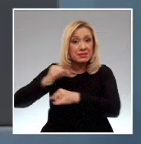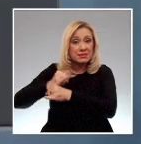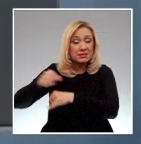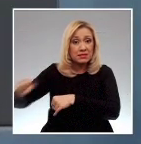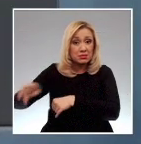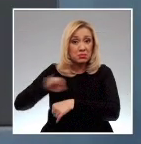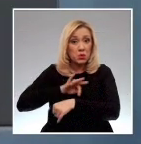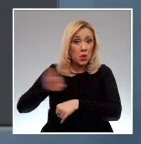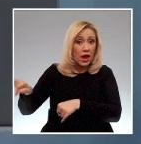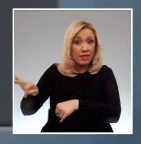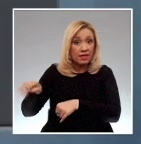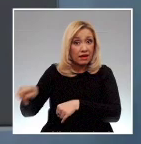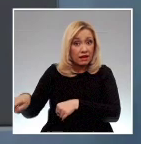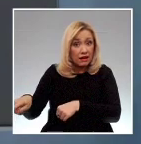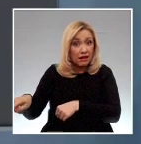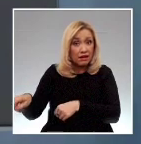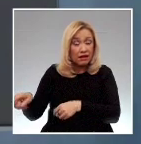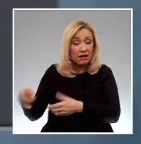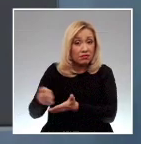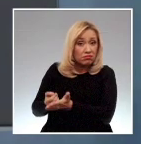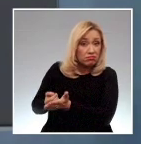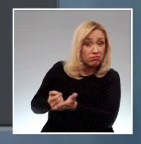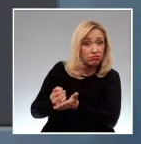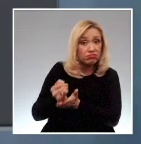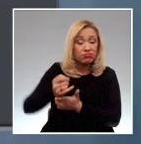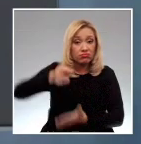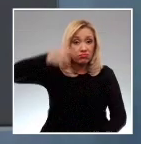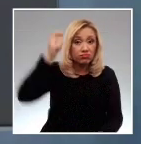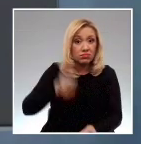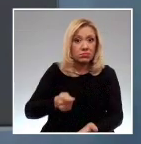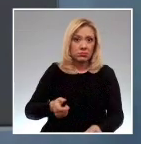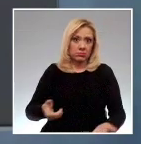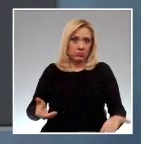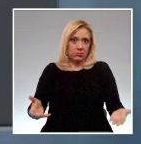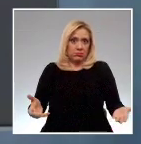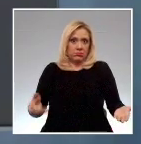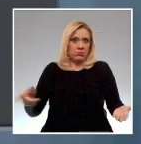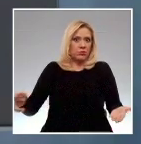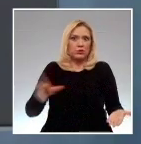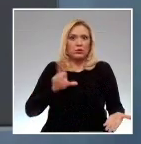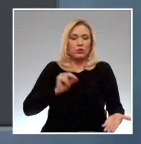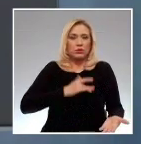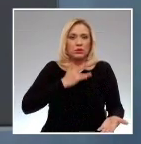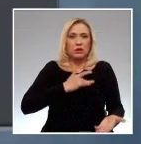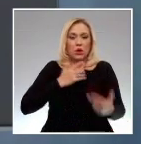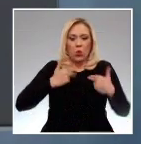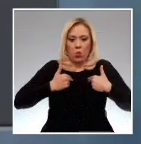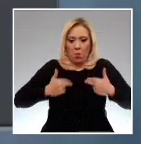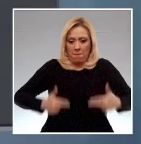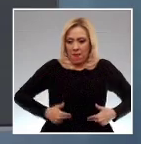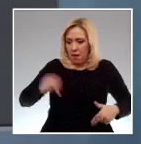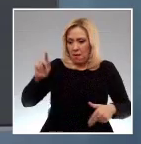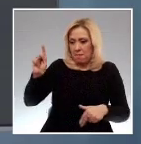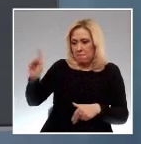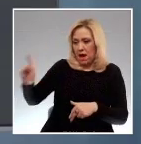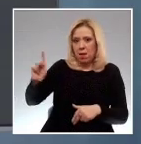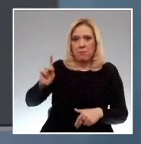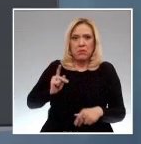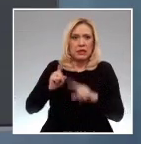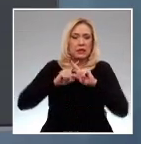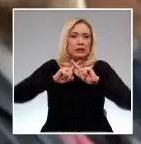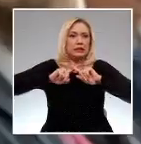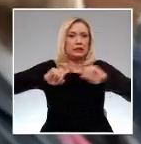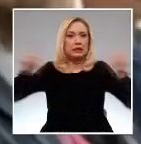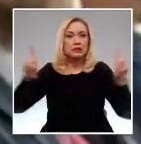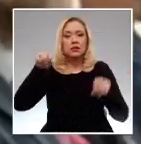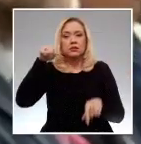humanos quienes debemos dotarla de uno conforme a nuestros más altos ideales de